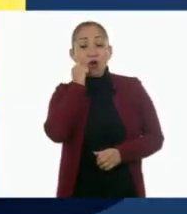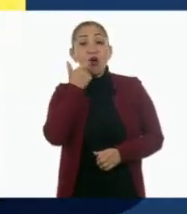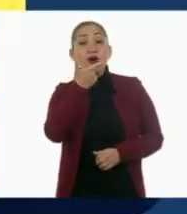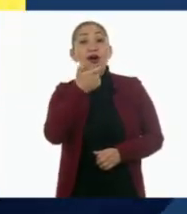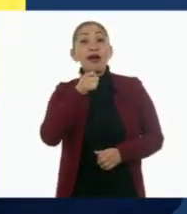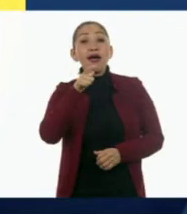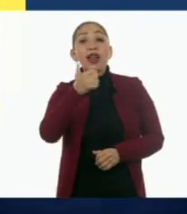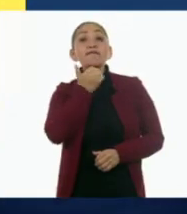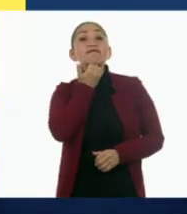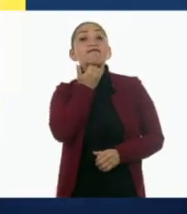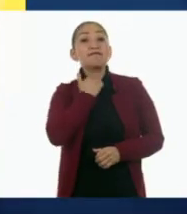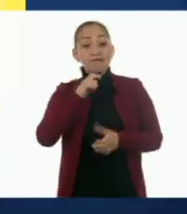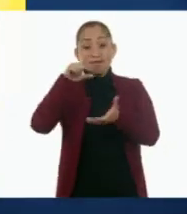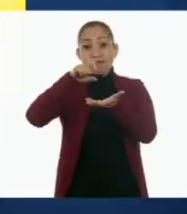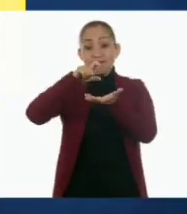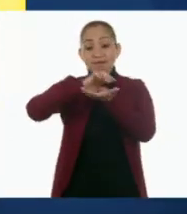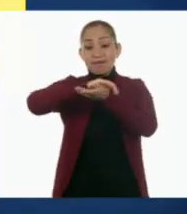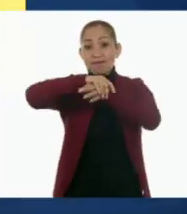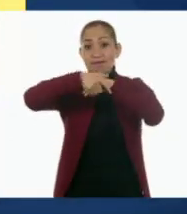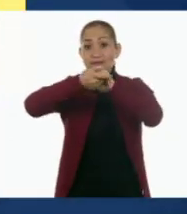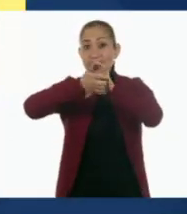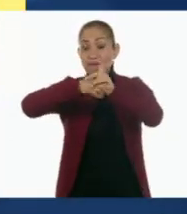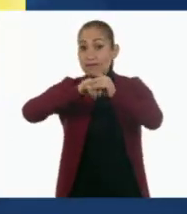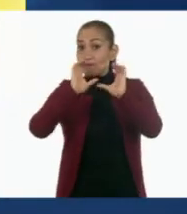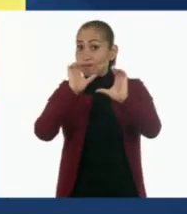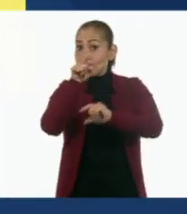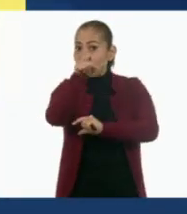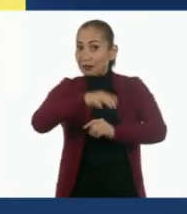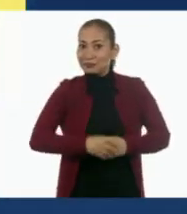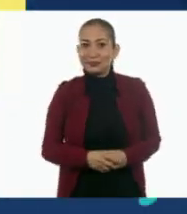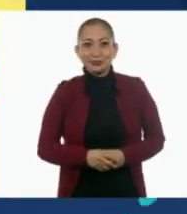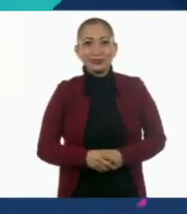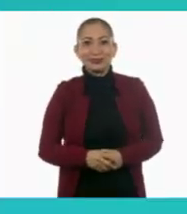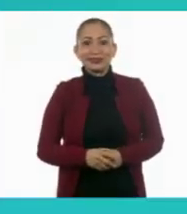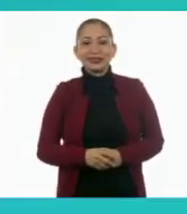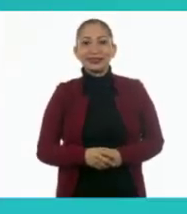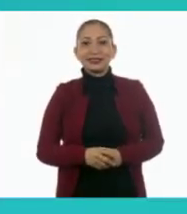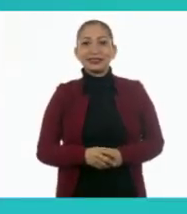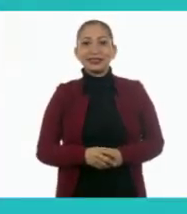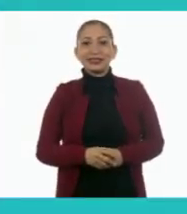usa desinfectantes a base de alcohol. ¡Cuídate!